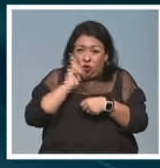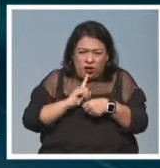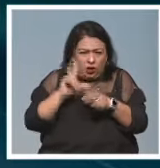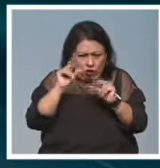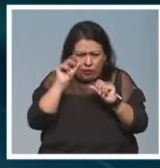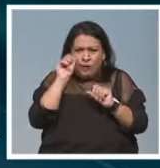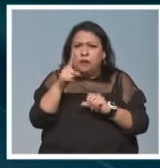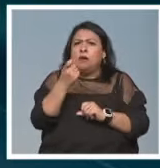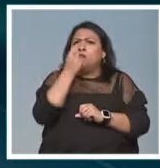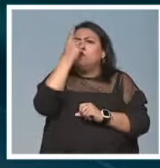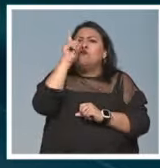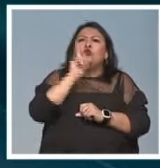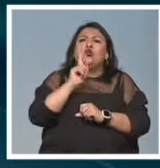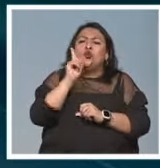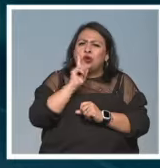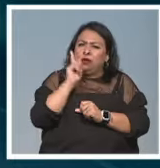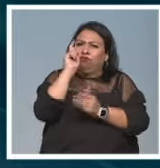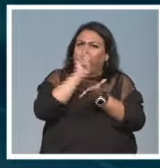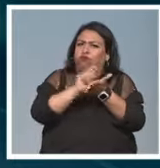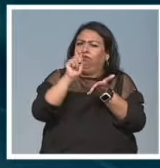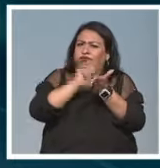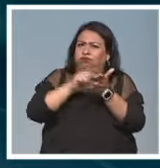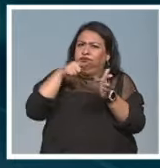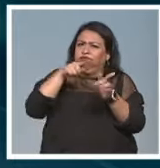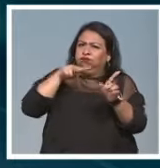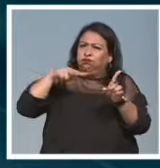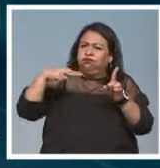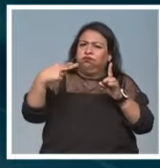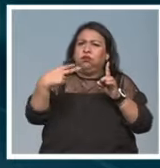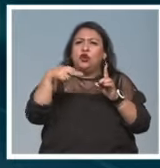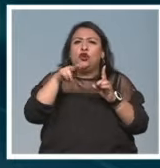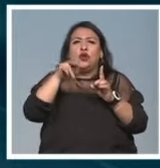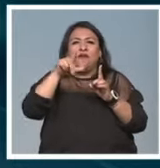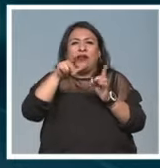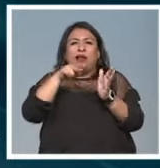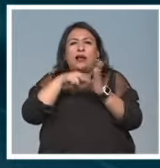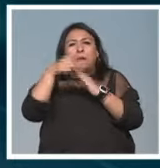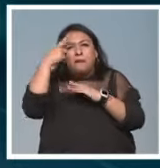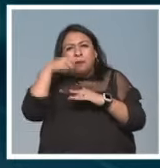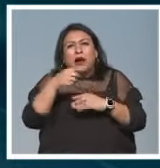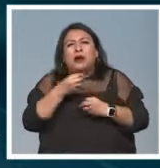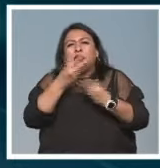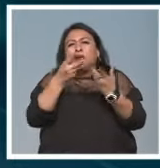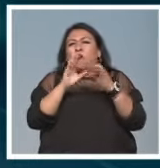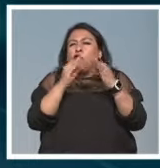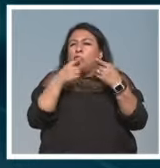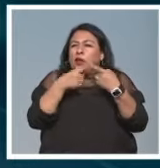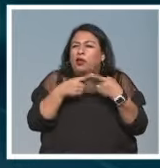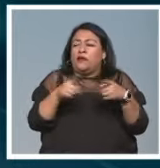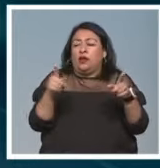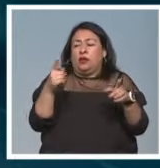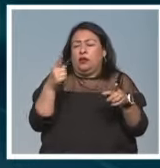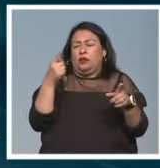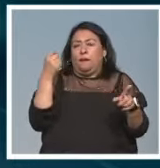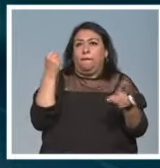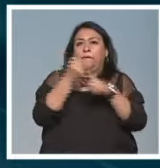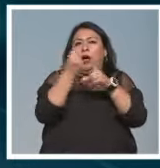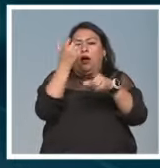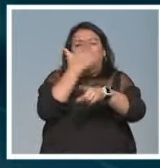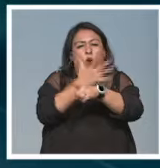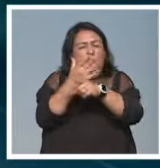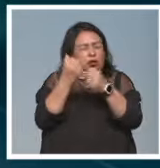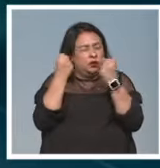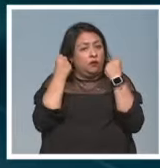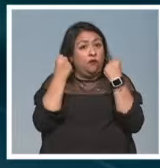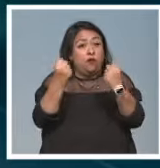muchísimas escritoras femeninas que están abordando el género de novela negra para decir de otra manera y de manera brutalmente honesta, en este